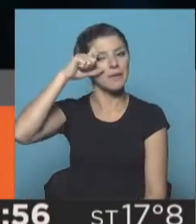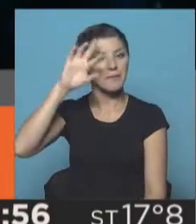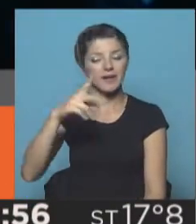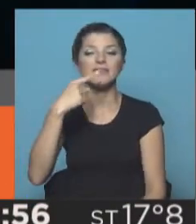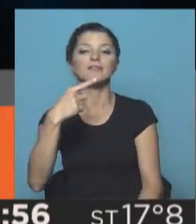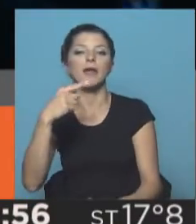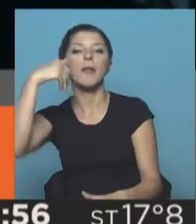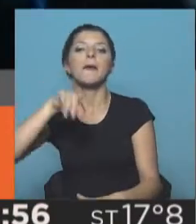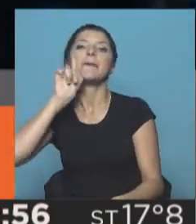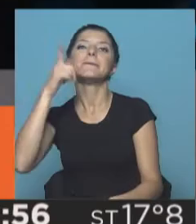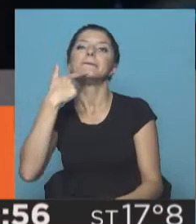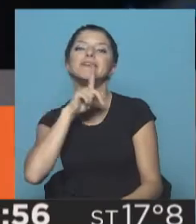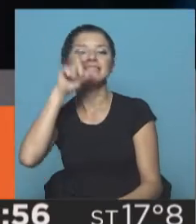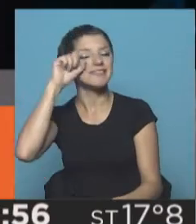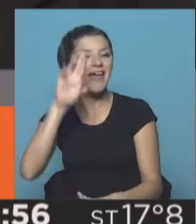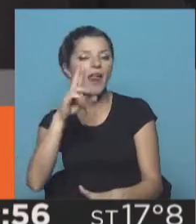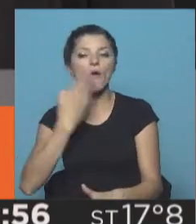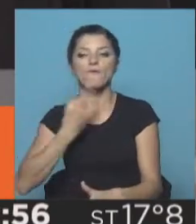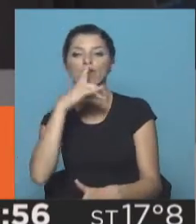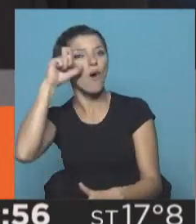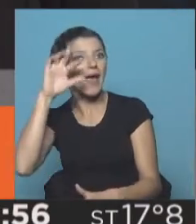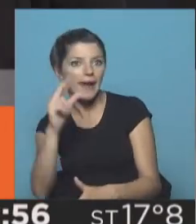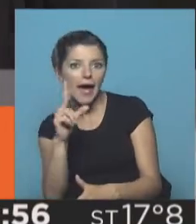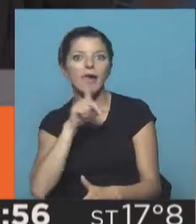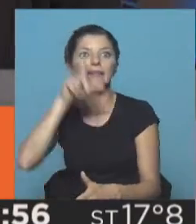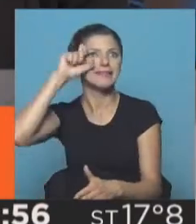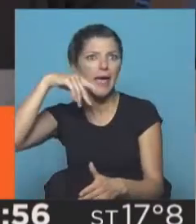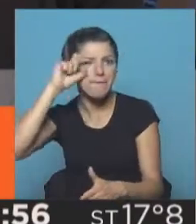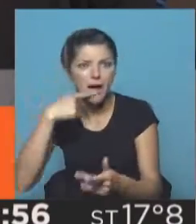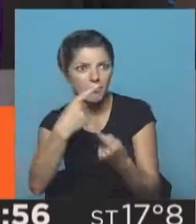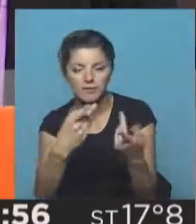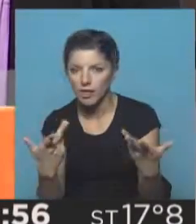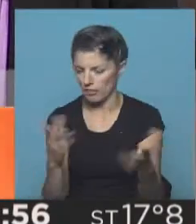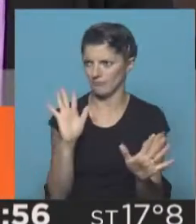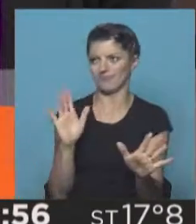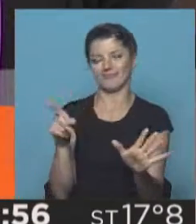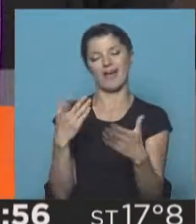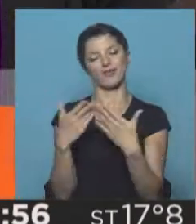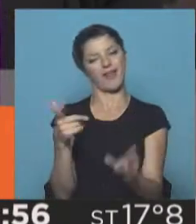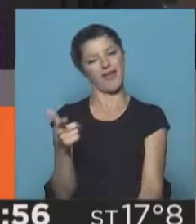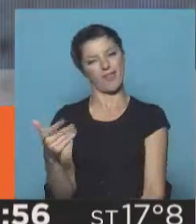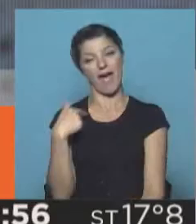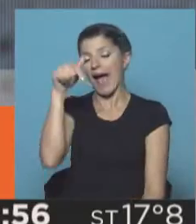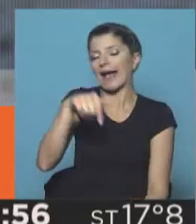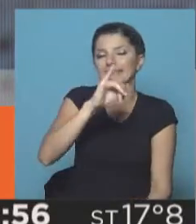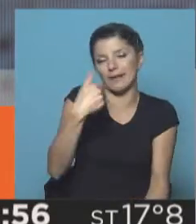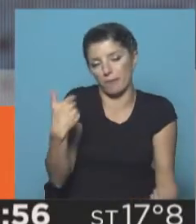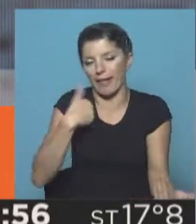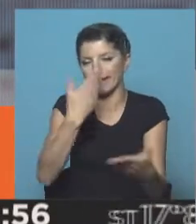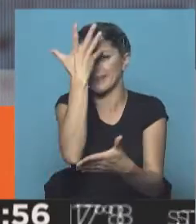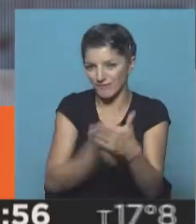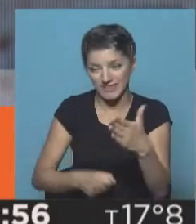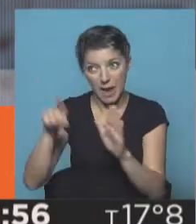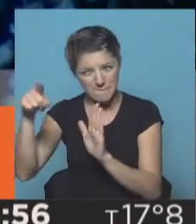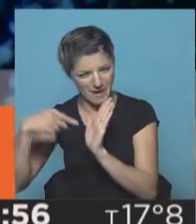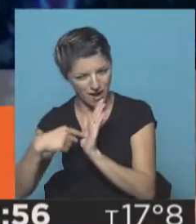no es casual. Los chinos tienen 5.000 años de historia diplomática. Esto lo podemos hacer errores nosotros. Acá en Argentina, bueno, todos los